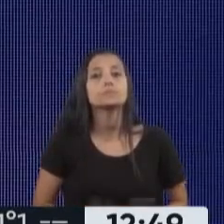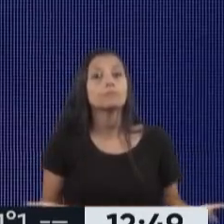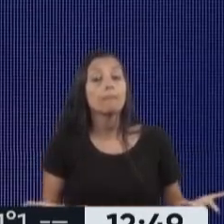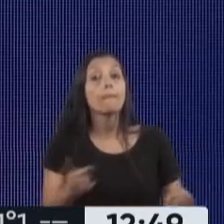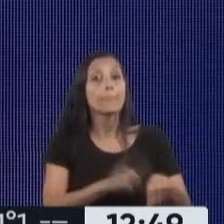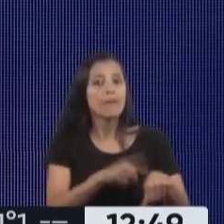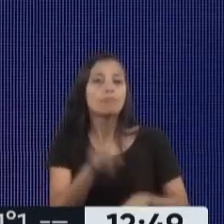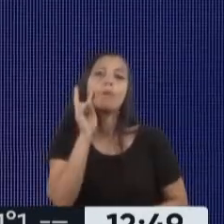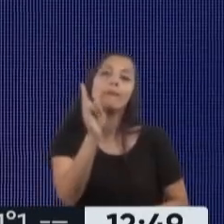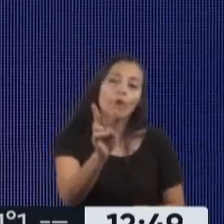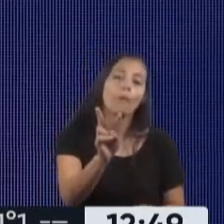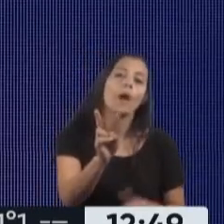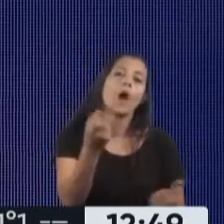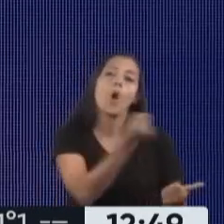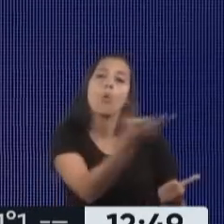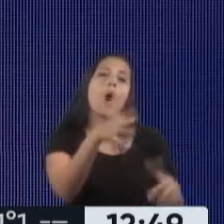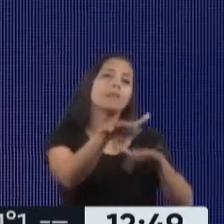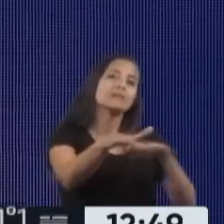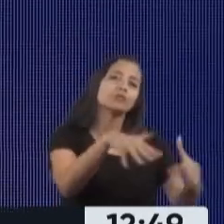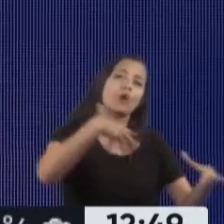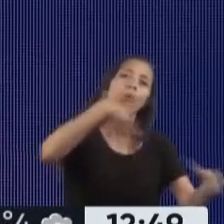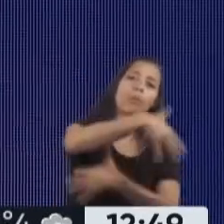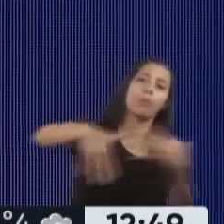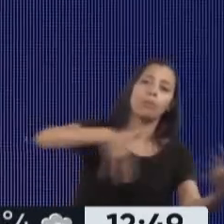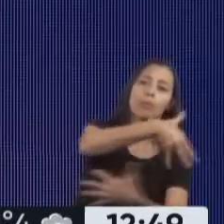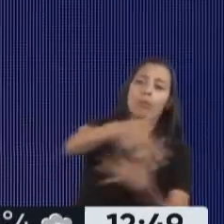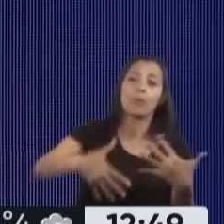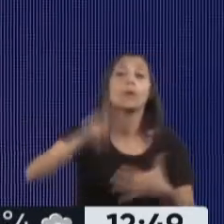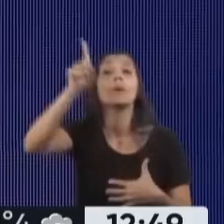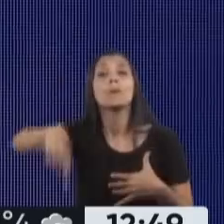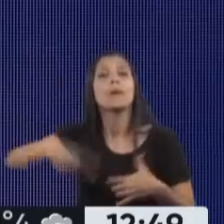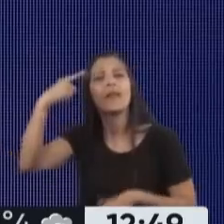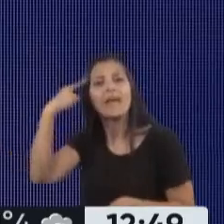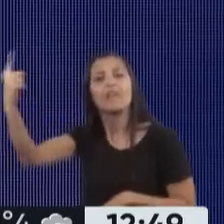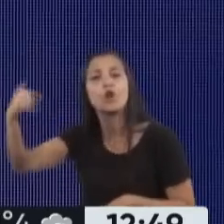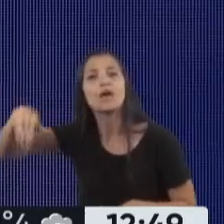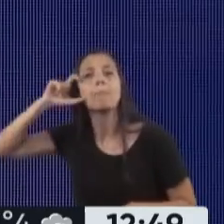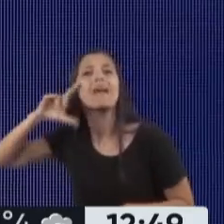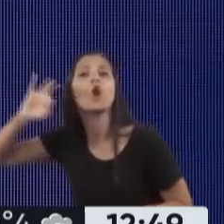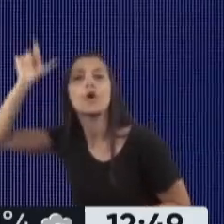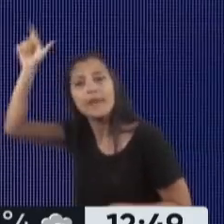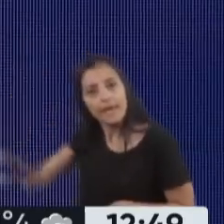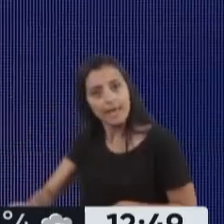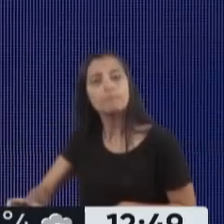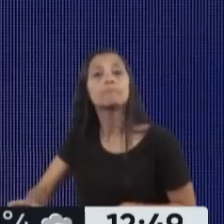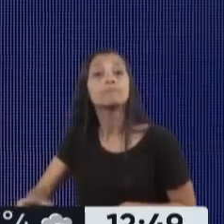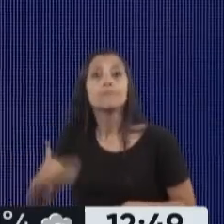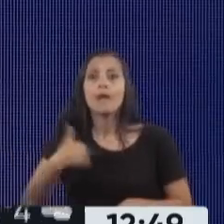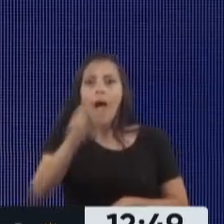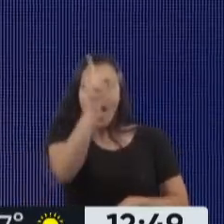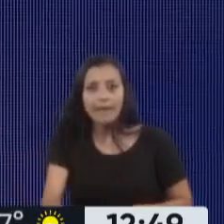la cantidad de crisis utilizando la metodología de Ana María Cerro y Osvaldo Meloni, Argentina